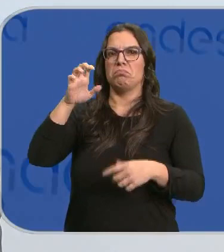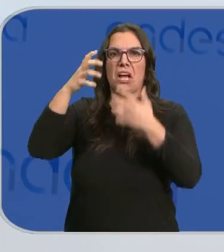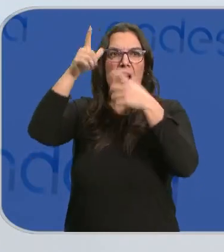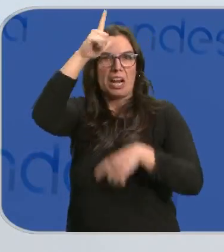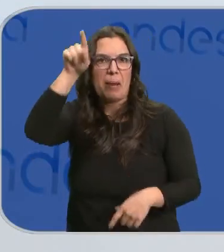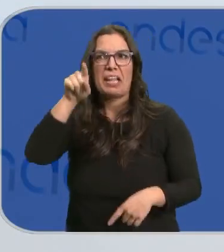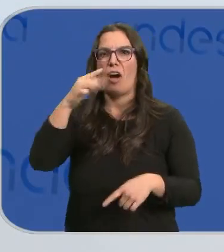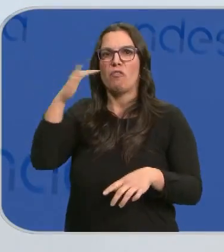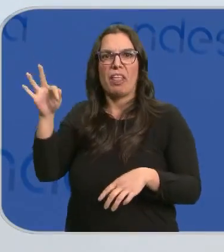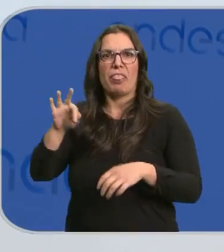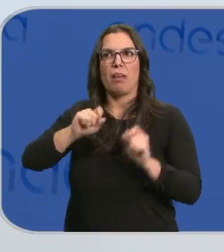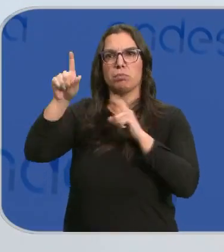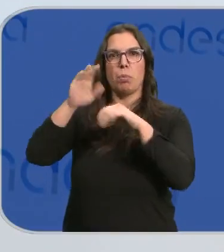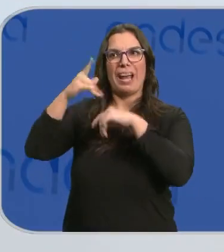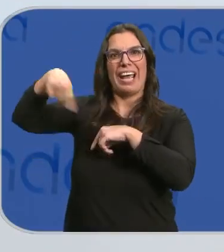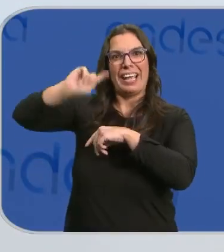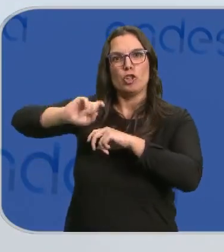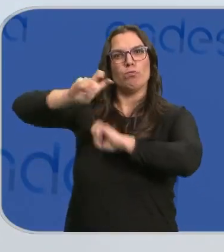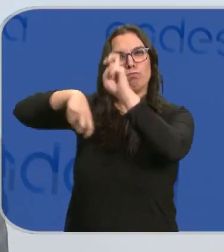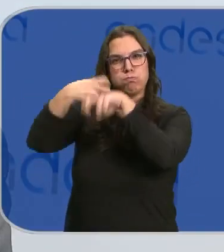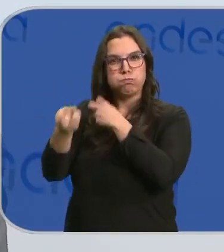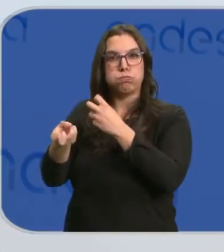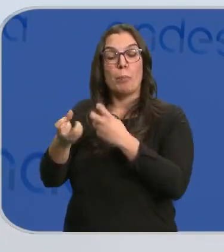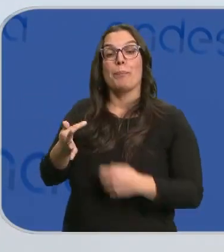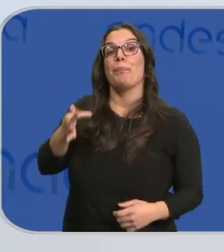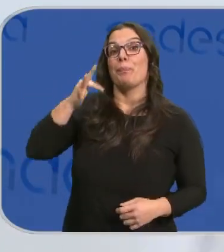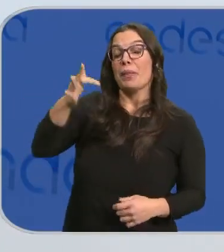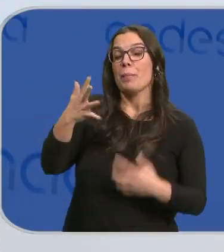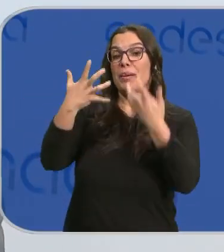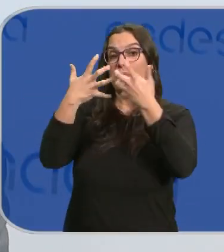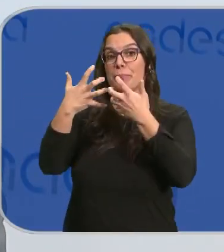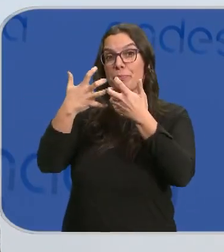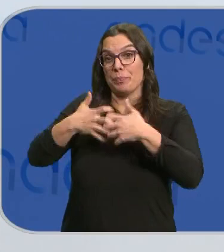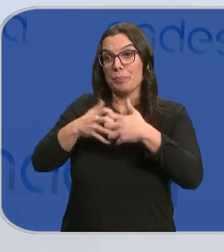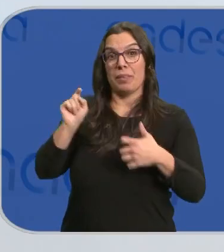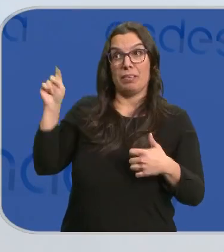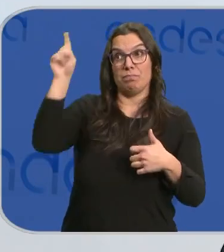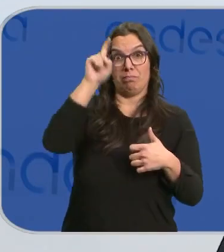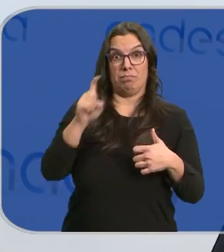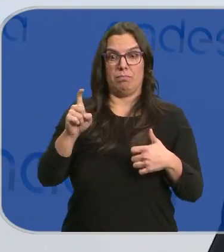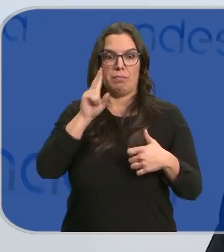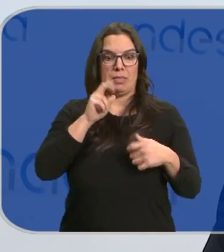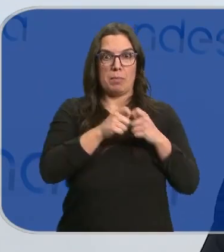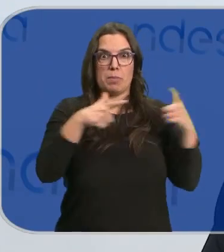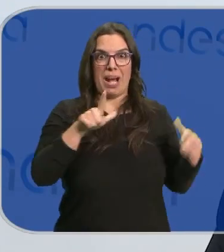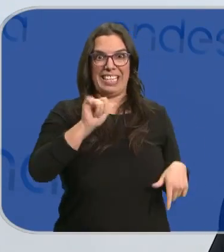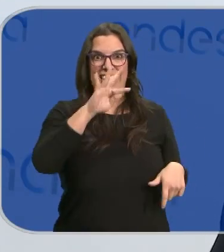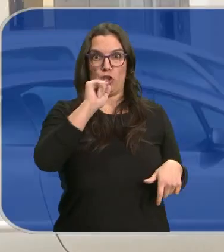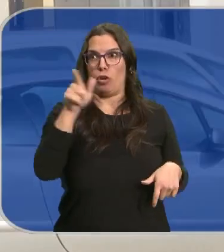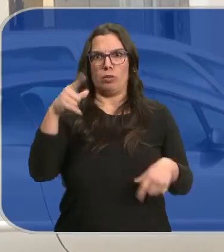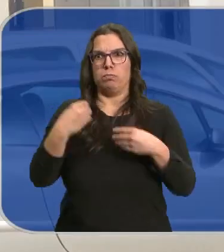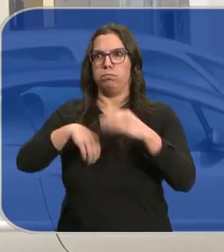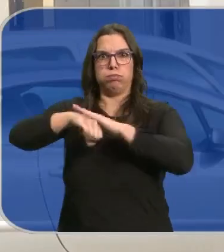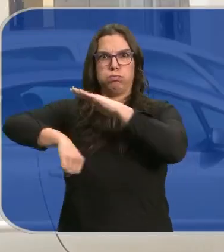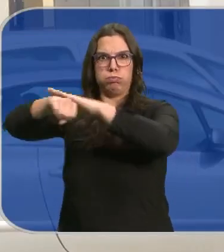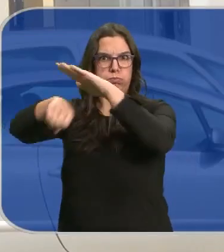se tienen que llevar a plantas de Francia. Y además estas plantas, por el boom que está habiendo de litio, se están encontrando